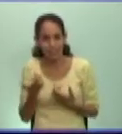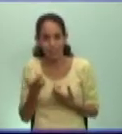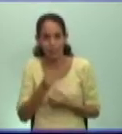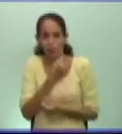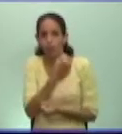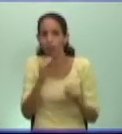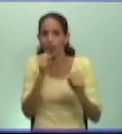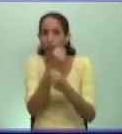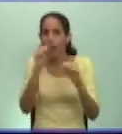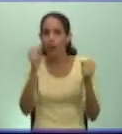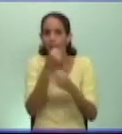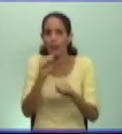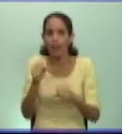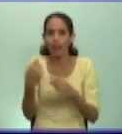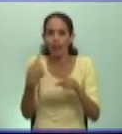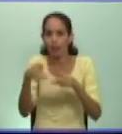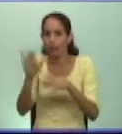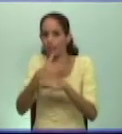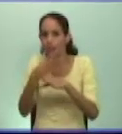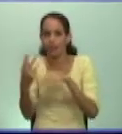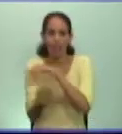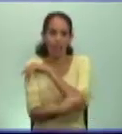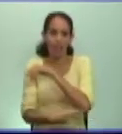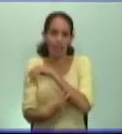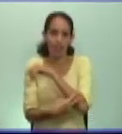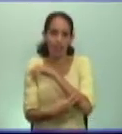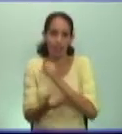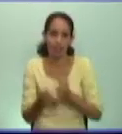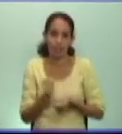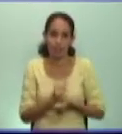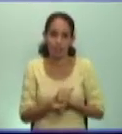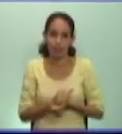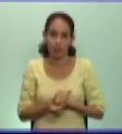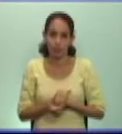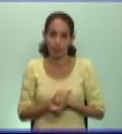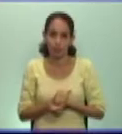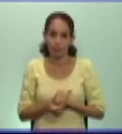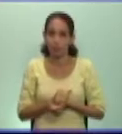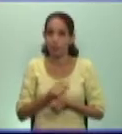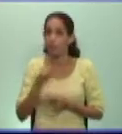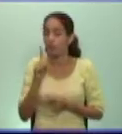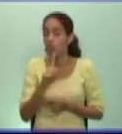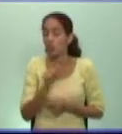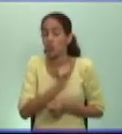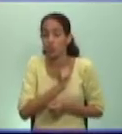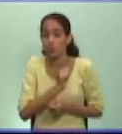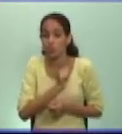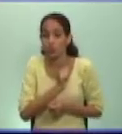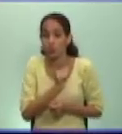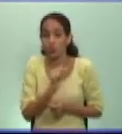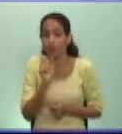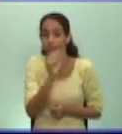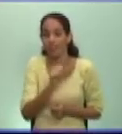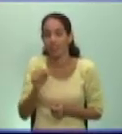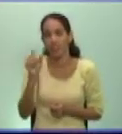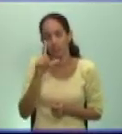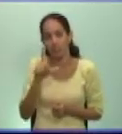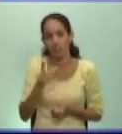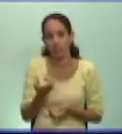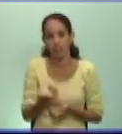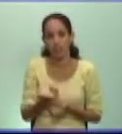naciones europeas, posibilita que estos países entren en construcción del socialismo y después nazca el campo socialista. Pues la